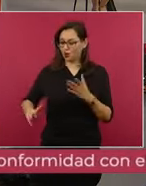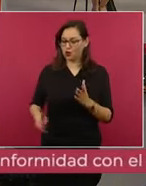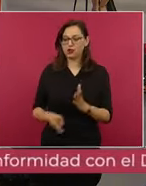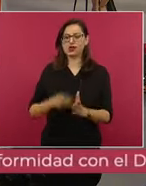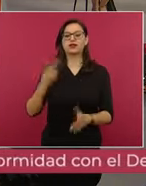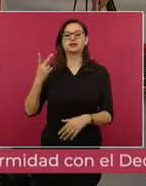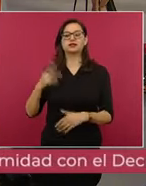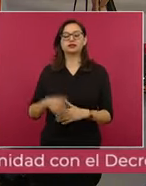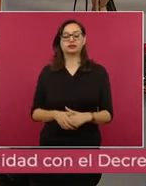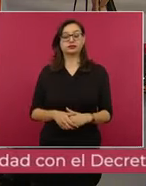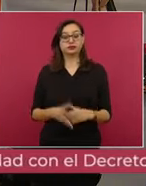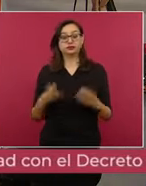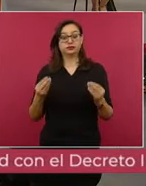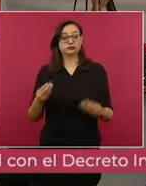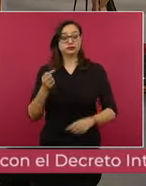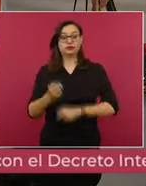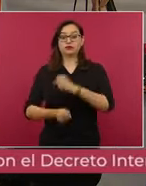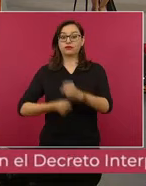después de años.